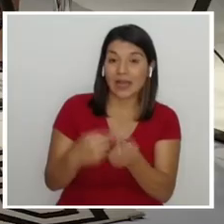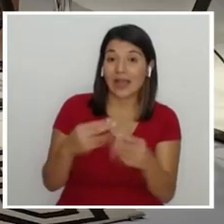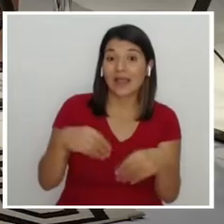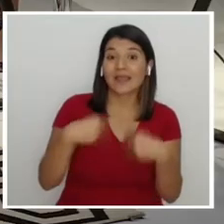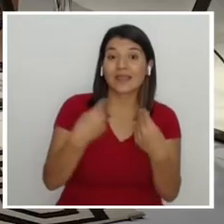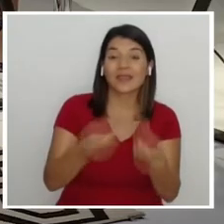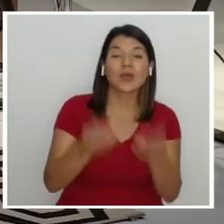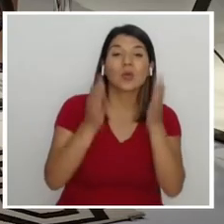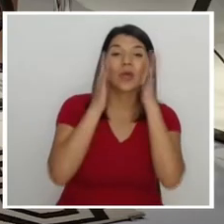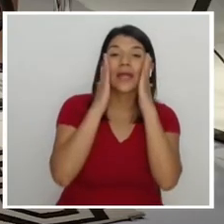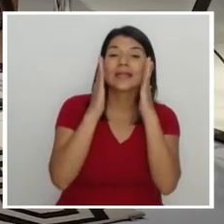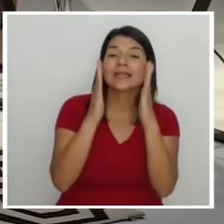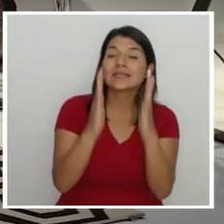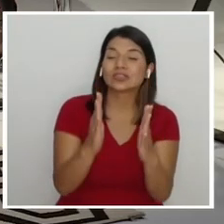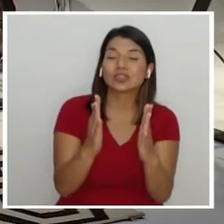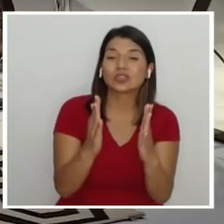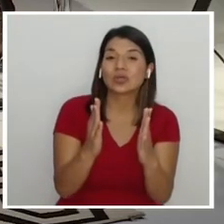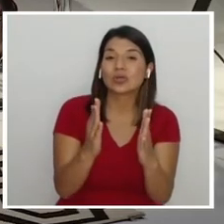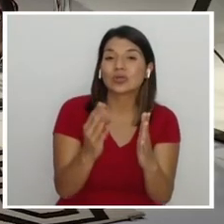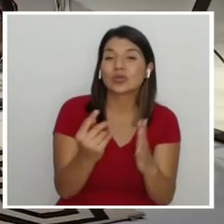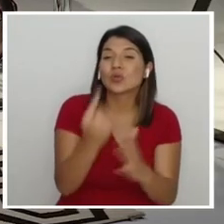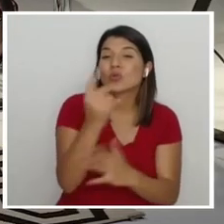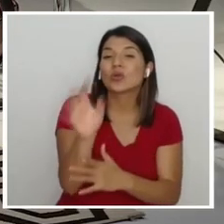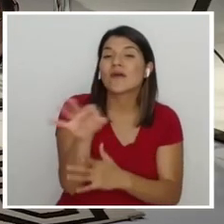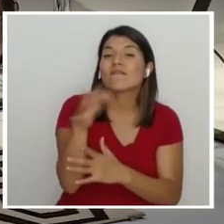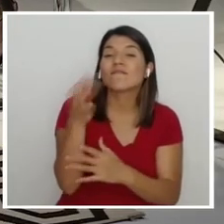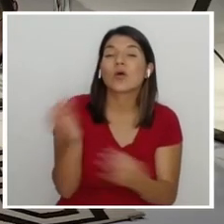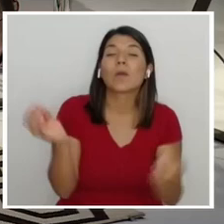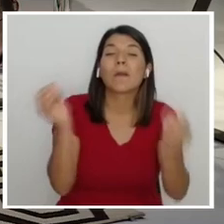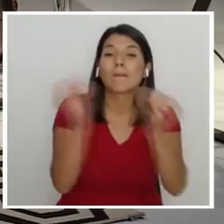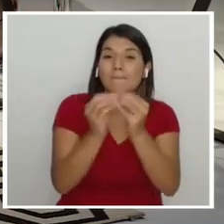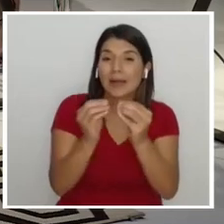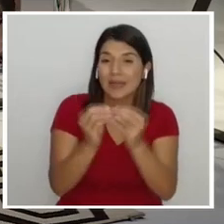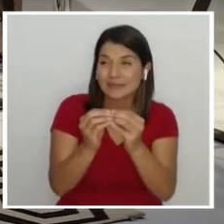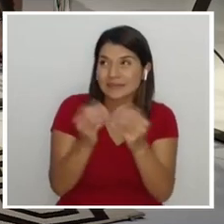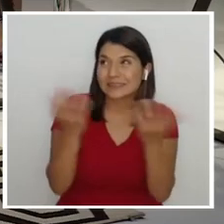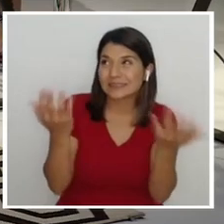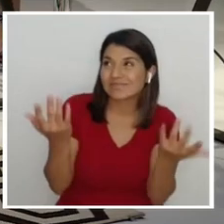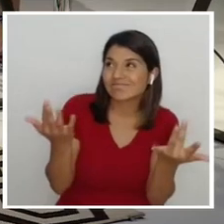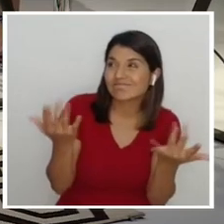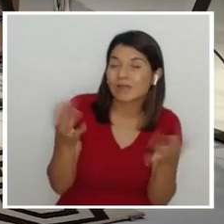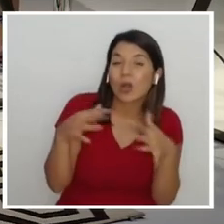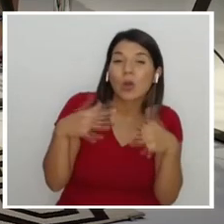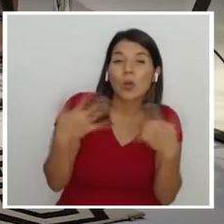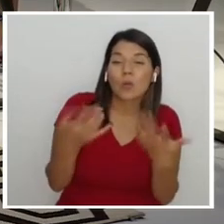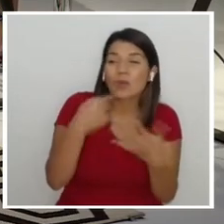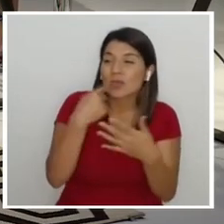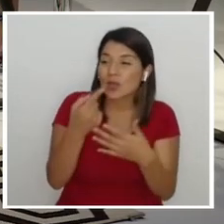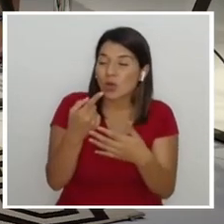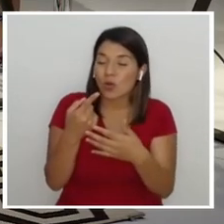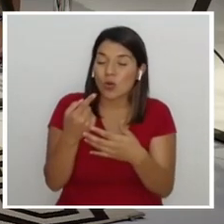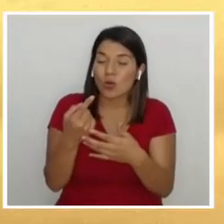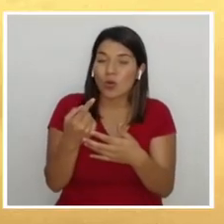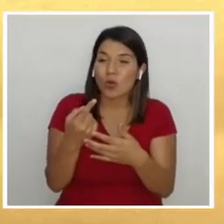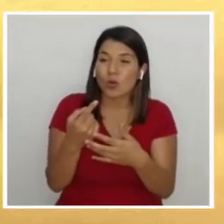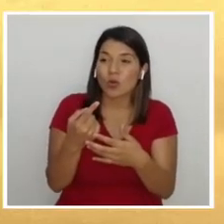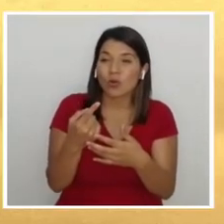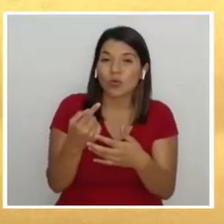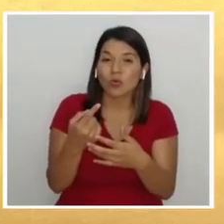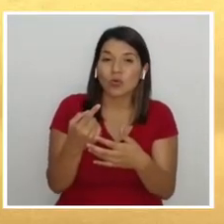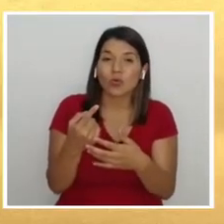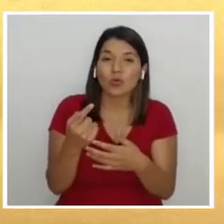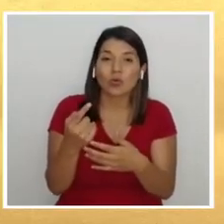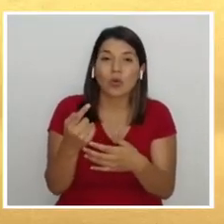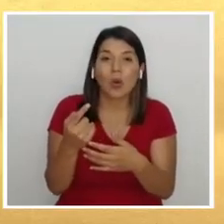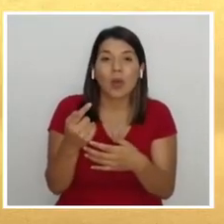de una forma más, digámoslo así, sencilla para el médico, que le llevemos a una persona